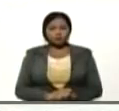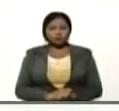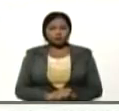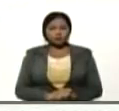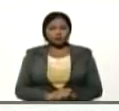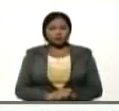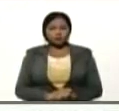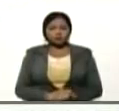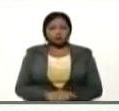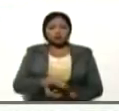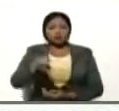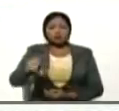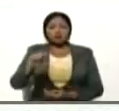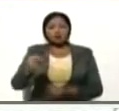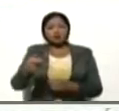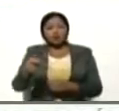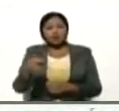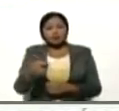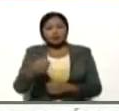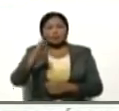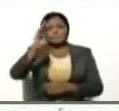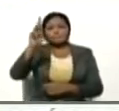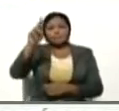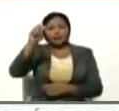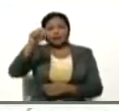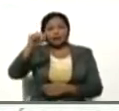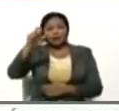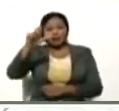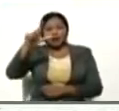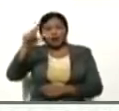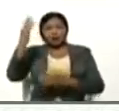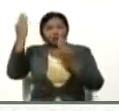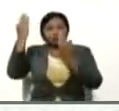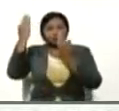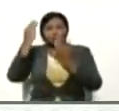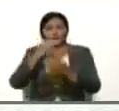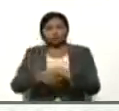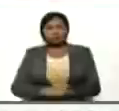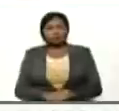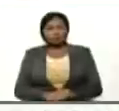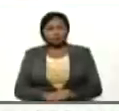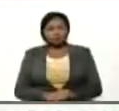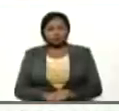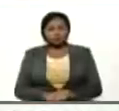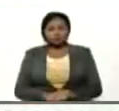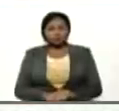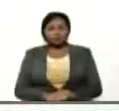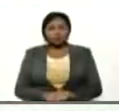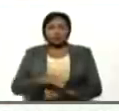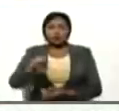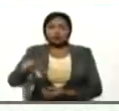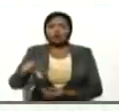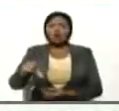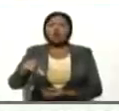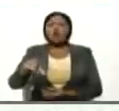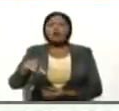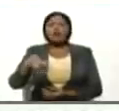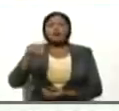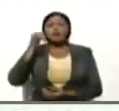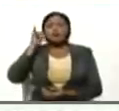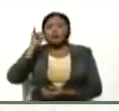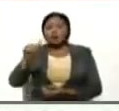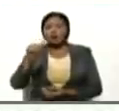Para el estado Táchira, Freddy Bernal Rosales. Para el estado Yaracuy, Julio